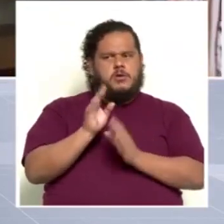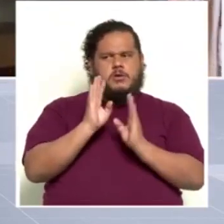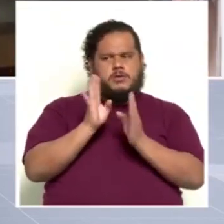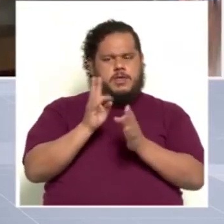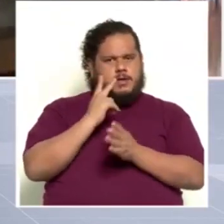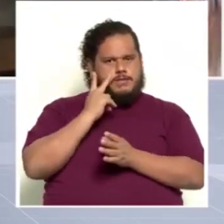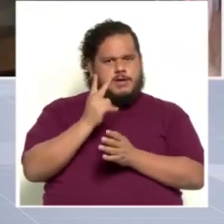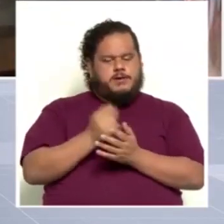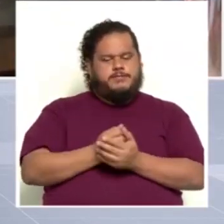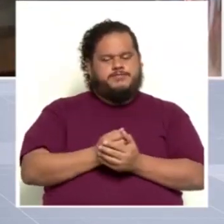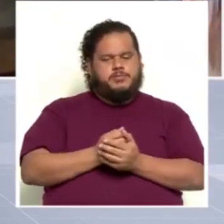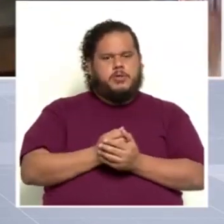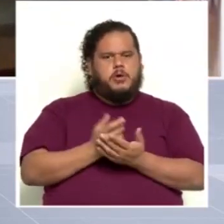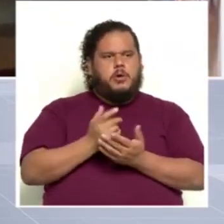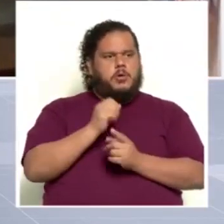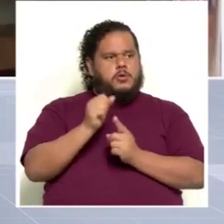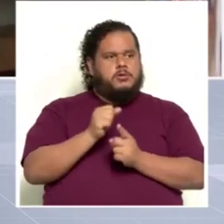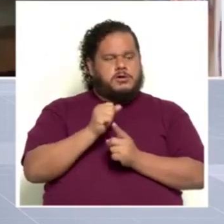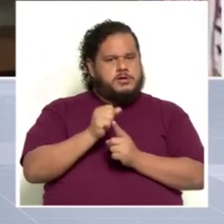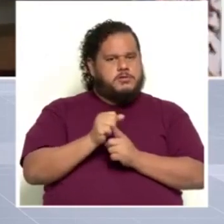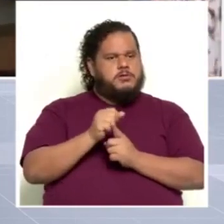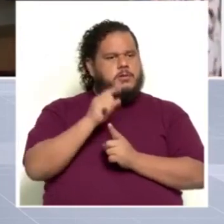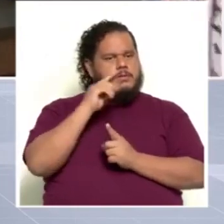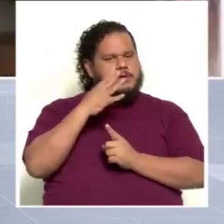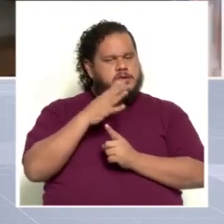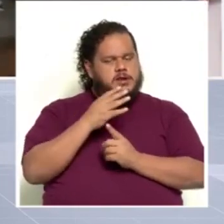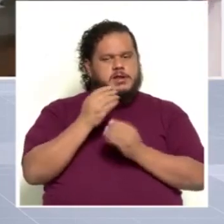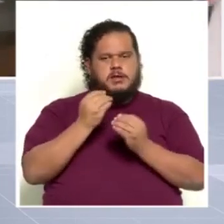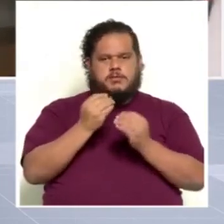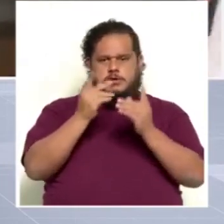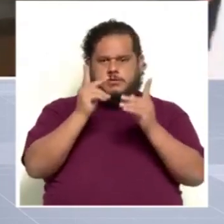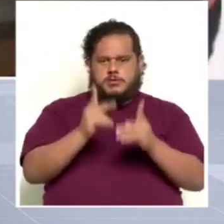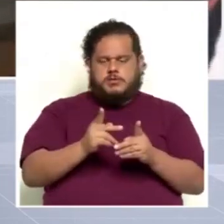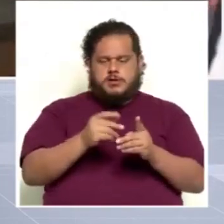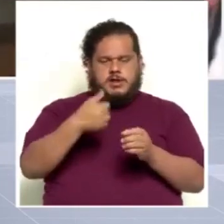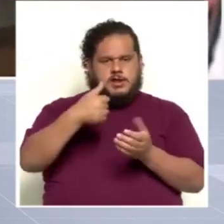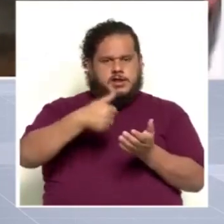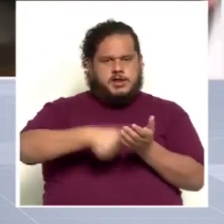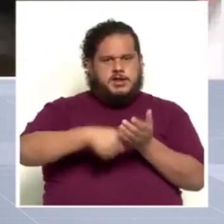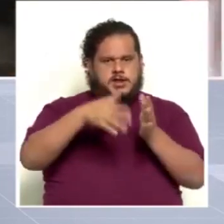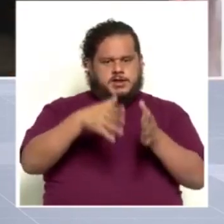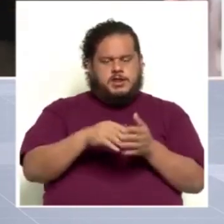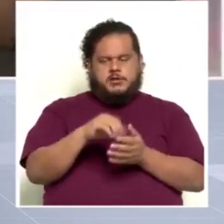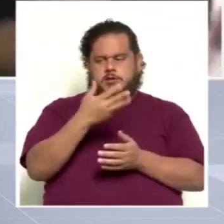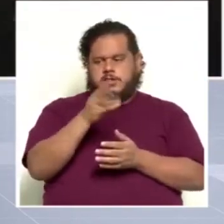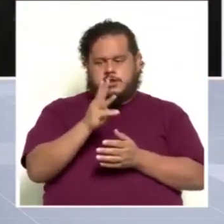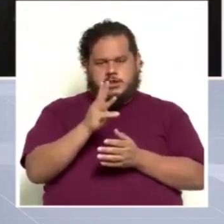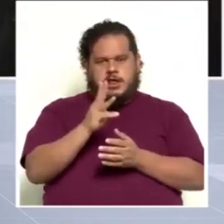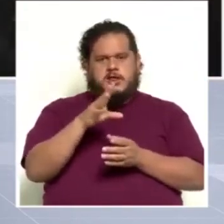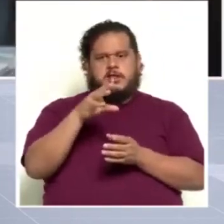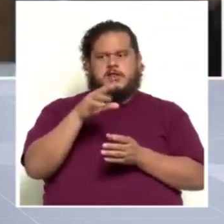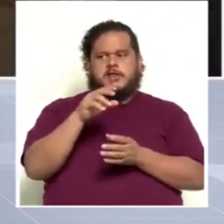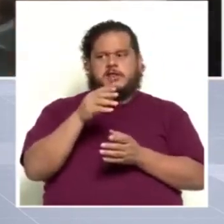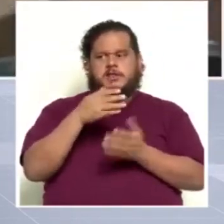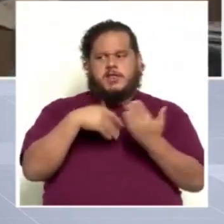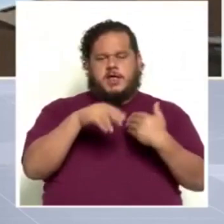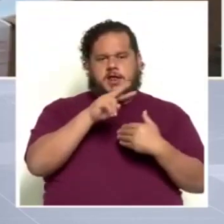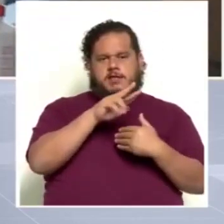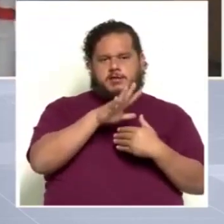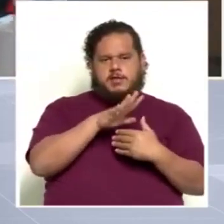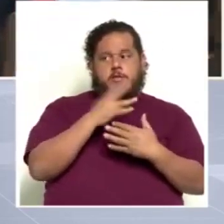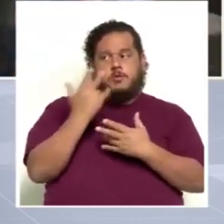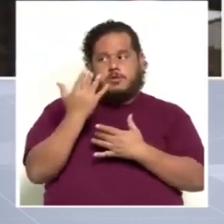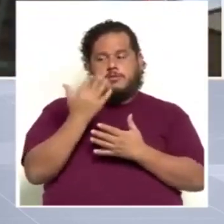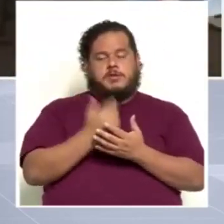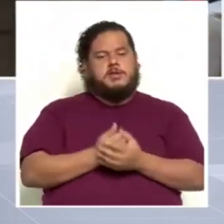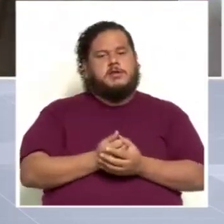un efecto como pareciera que muchas personas candidatas, 16 de las 25, esperaban,